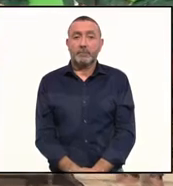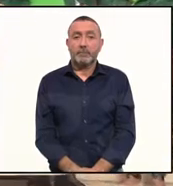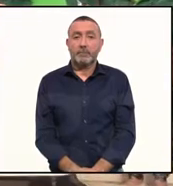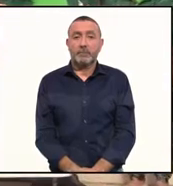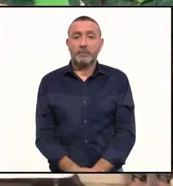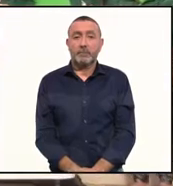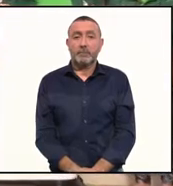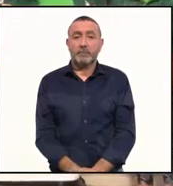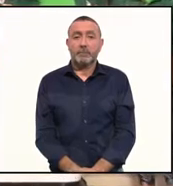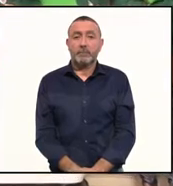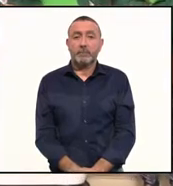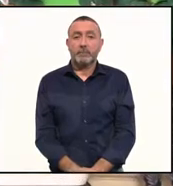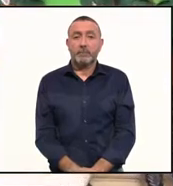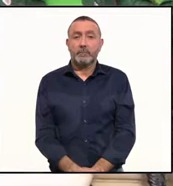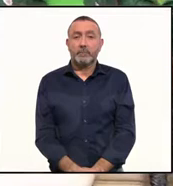contra